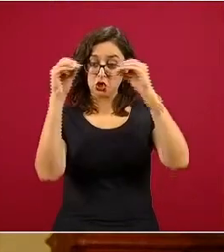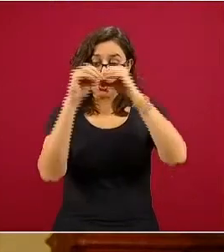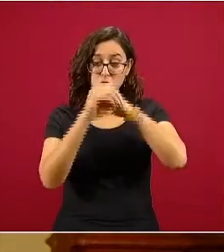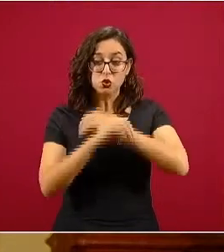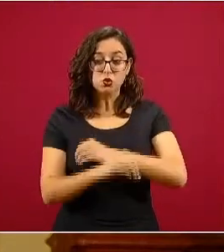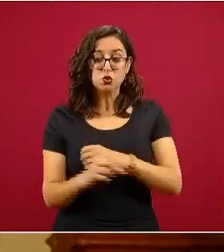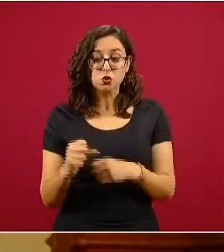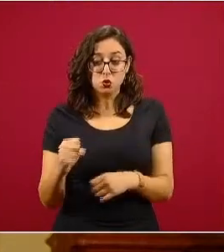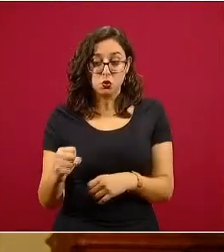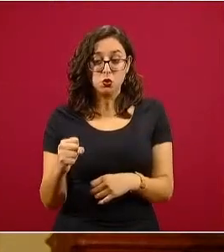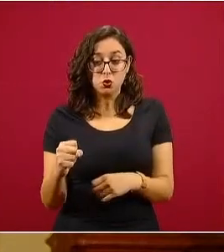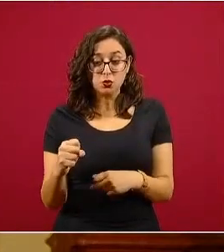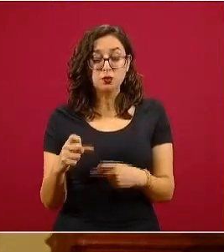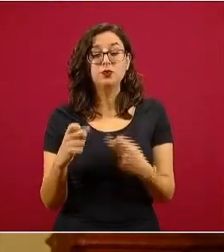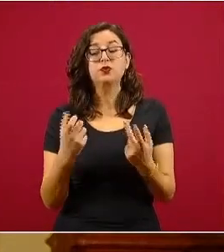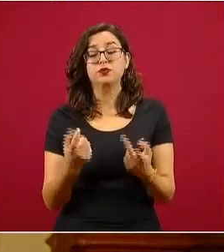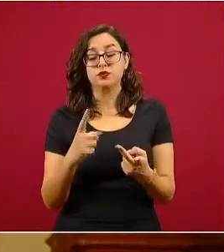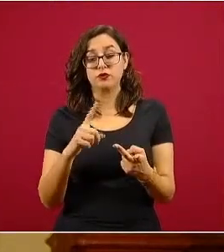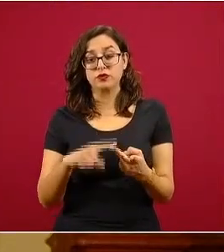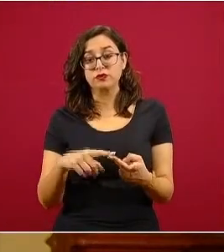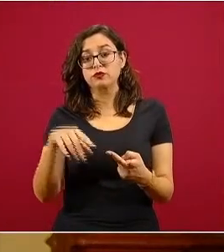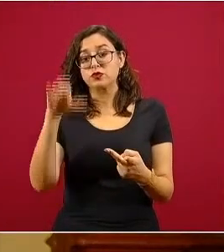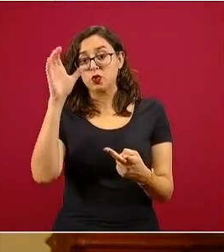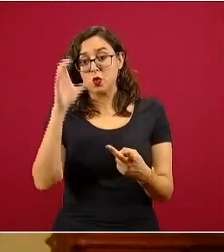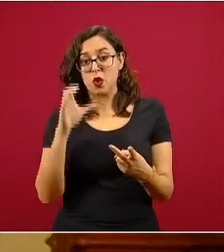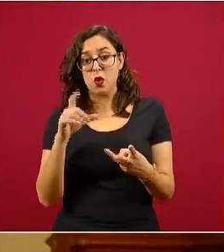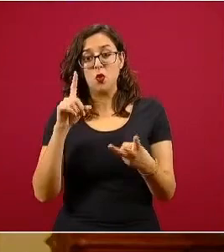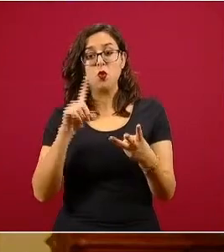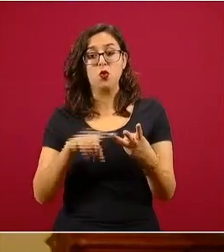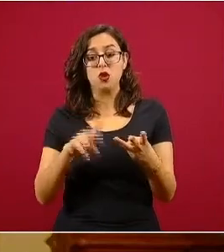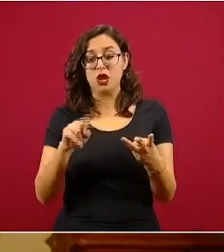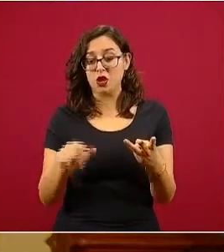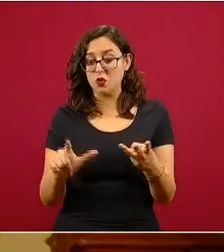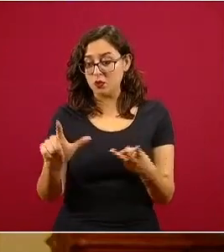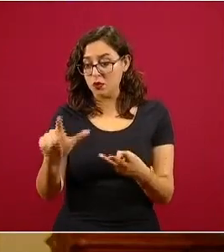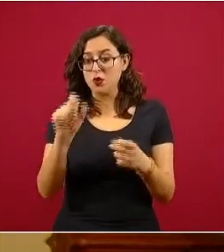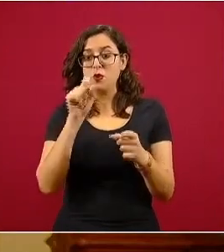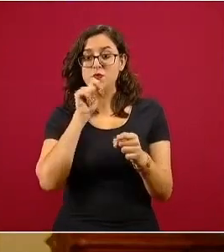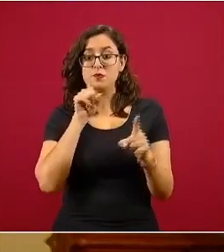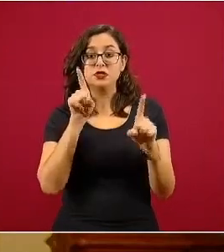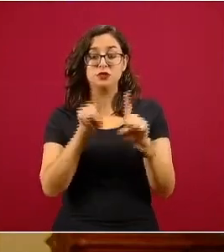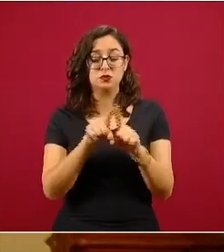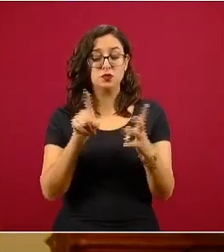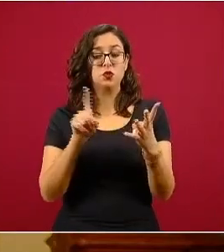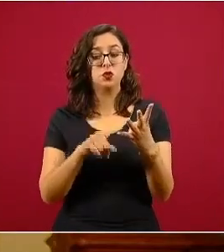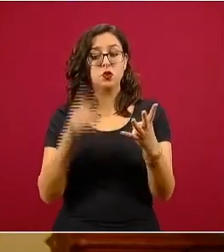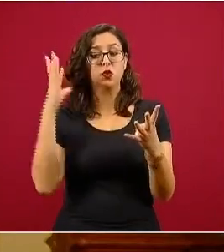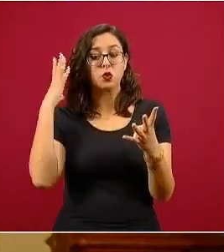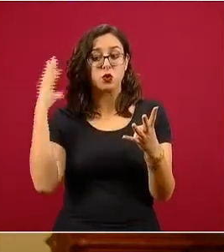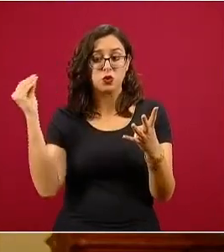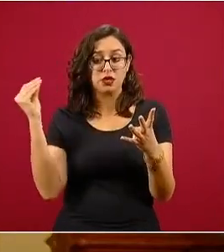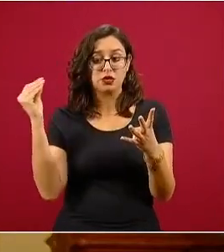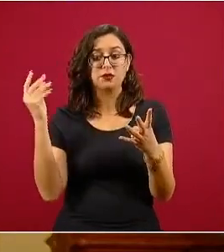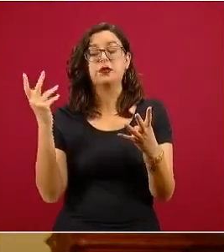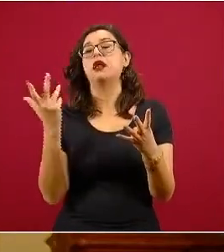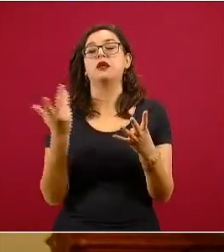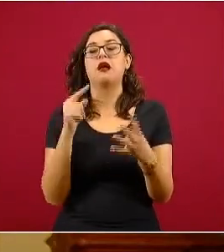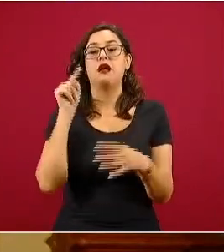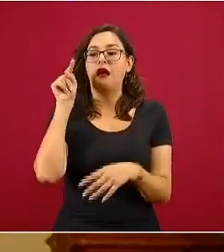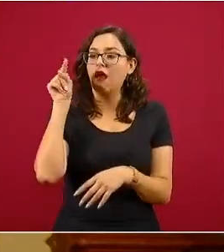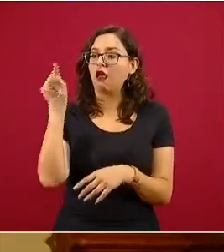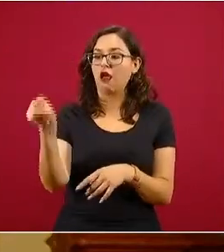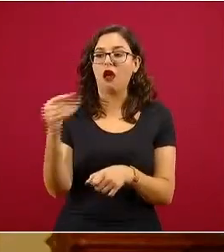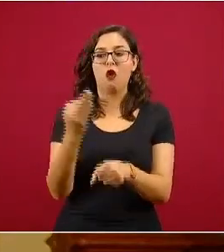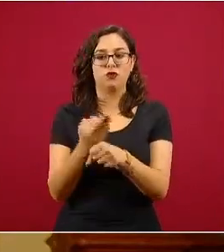intensos, y en su momento Coahuila, Nuevo León también tienen colores intensos, Colima, que en su momento recordemos es la entidad